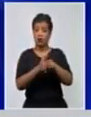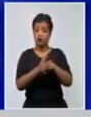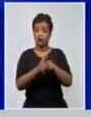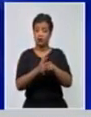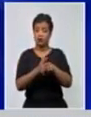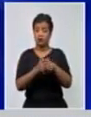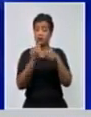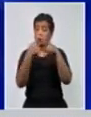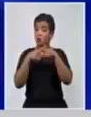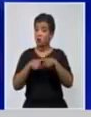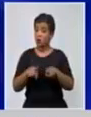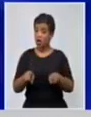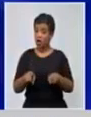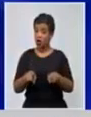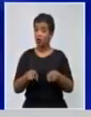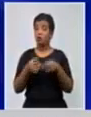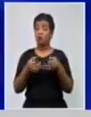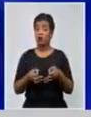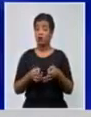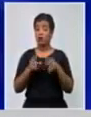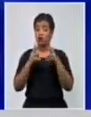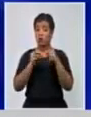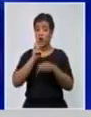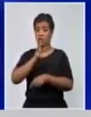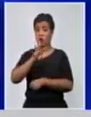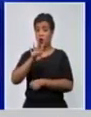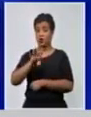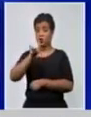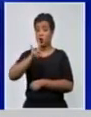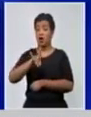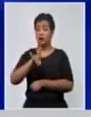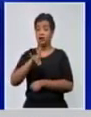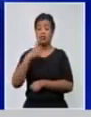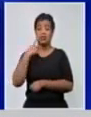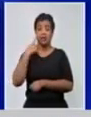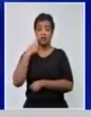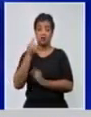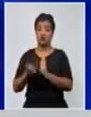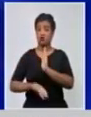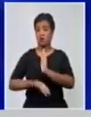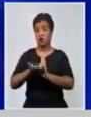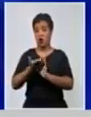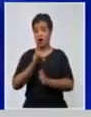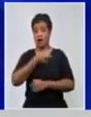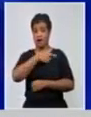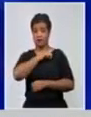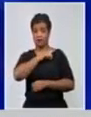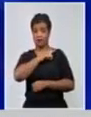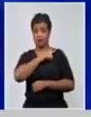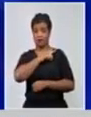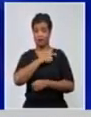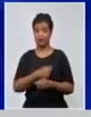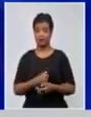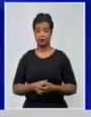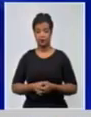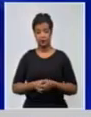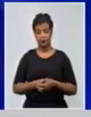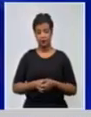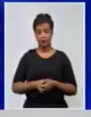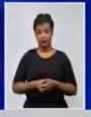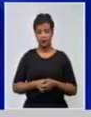pero indiscutiblemente 349 confirmados, es una cifra superior a la de ayer, pero lo que sí